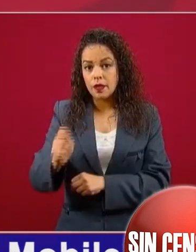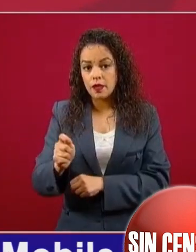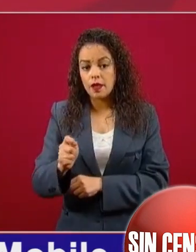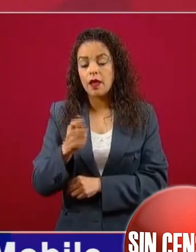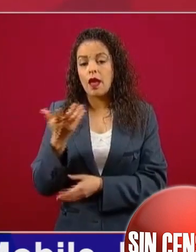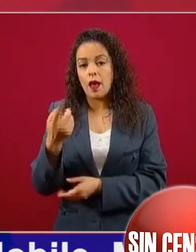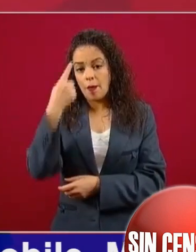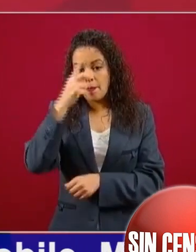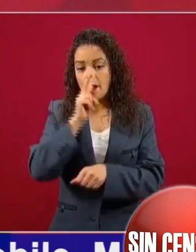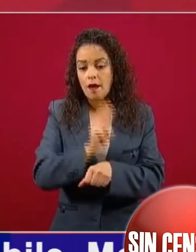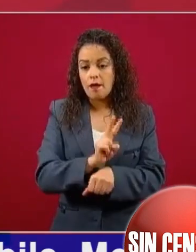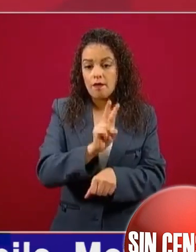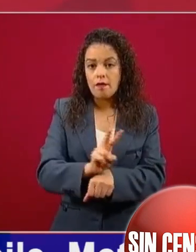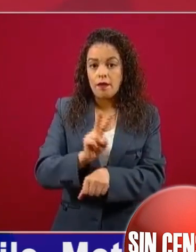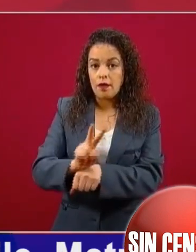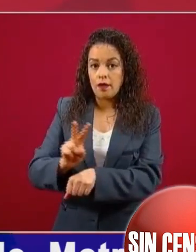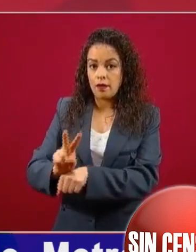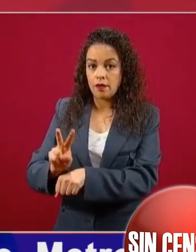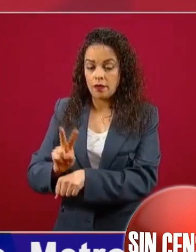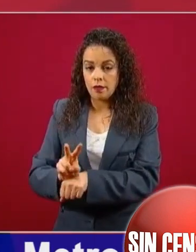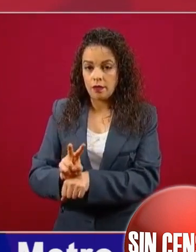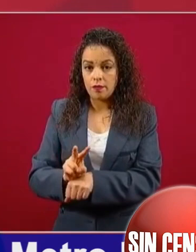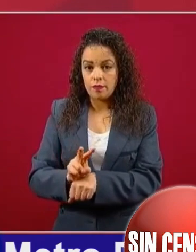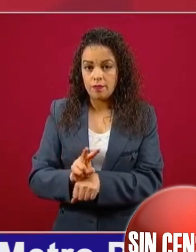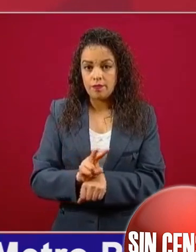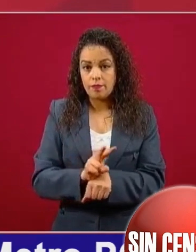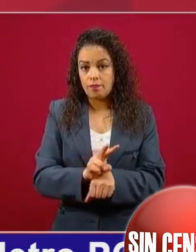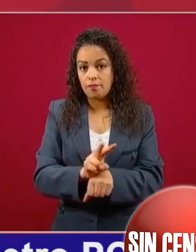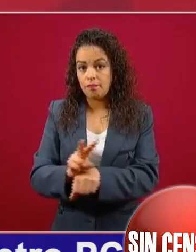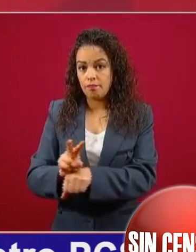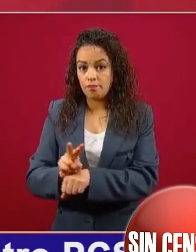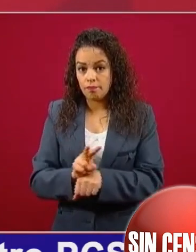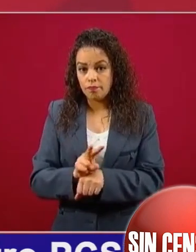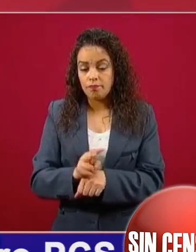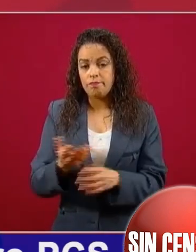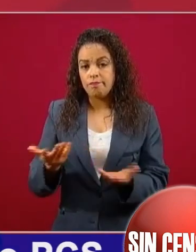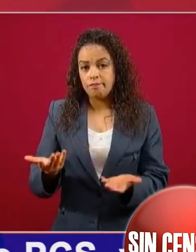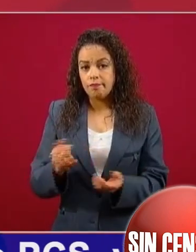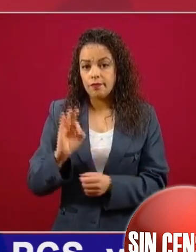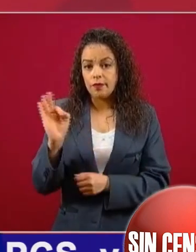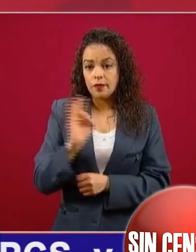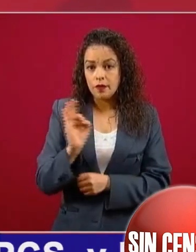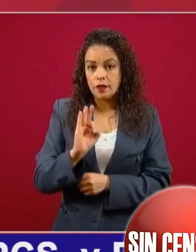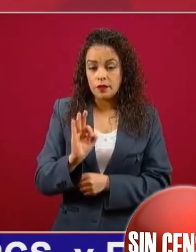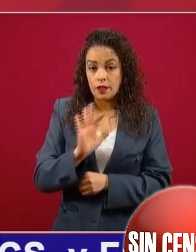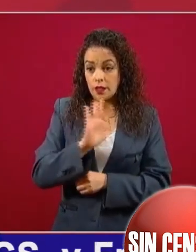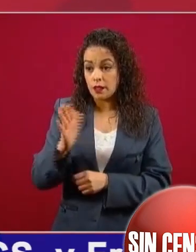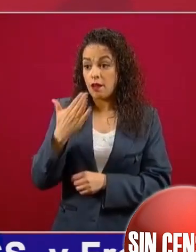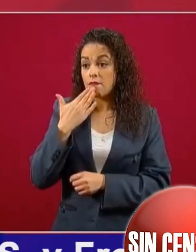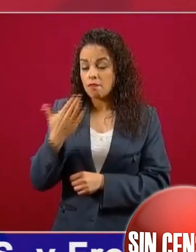precisamente monitorear los tiempos en que puede ya regresarse a la escuela de